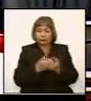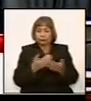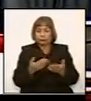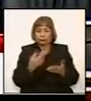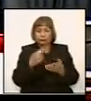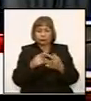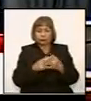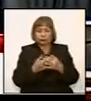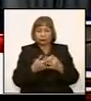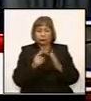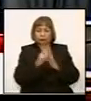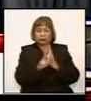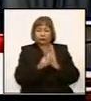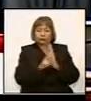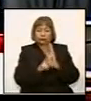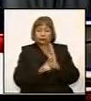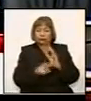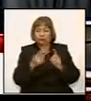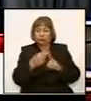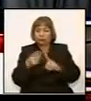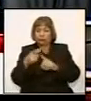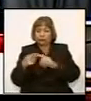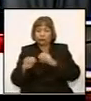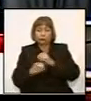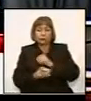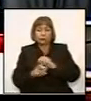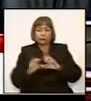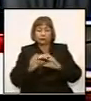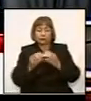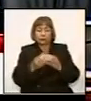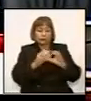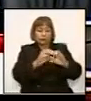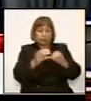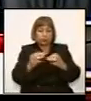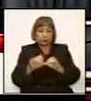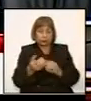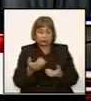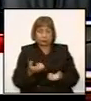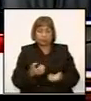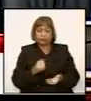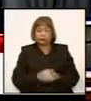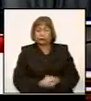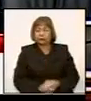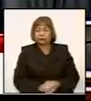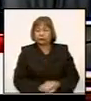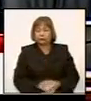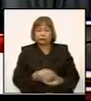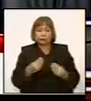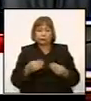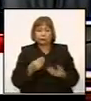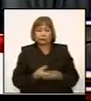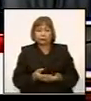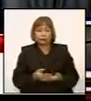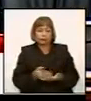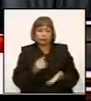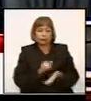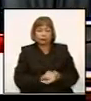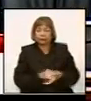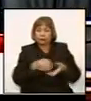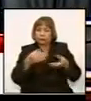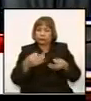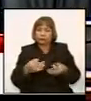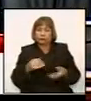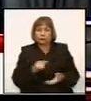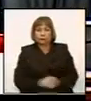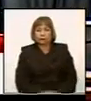una iniciativa legislativa de diferentes parlamentarios, de diferentes bancadas, que creemos en una economía de mercado que puede